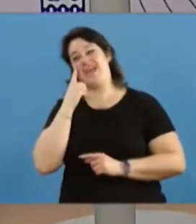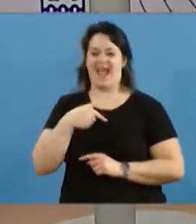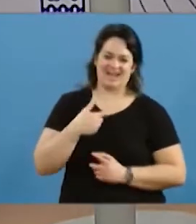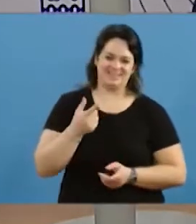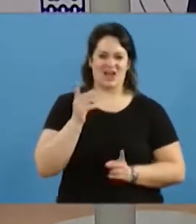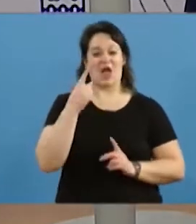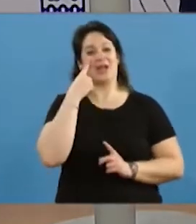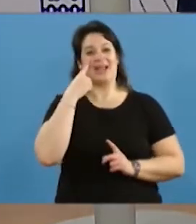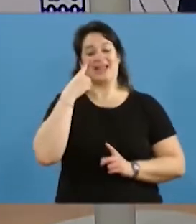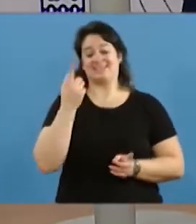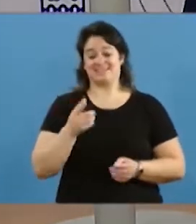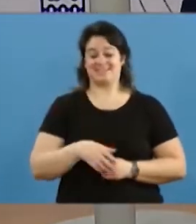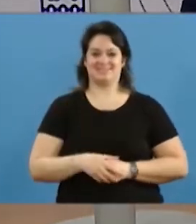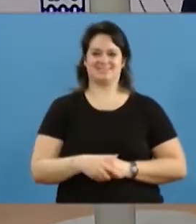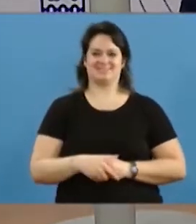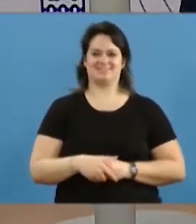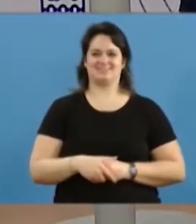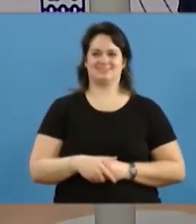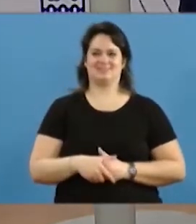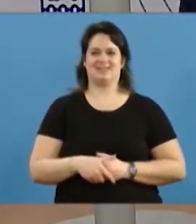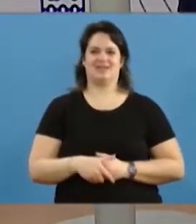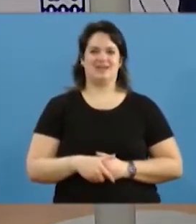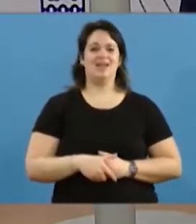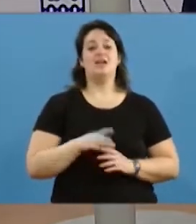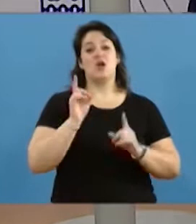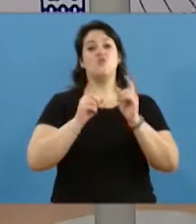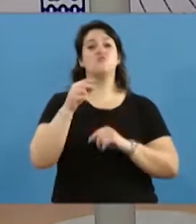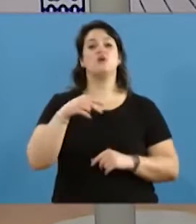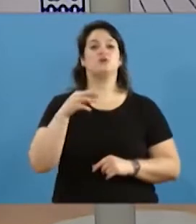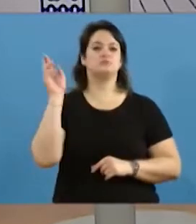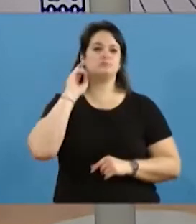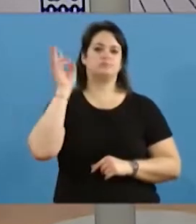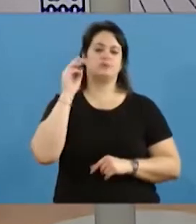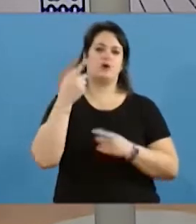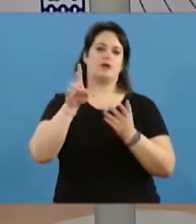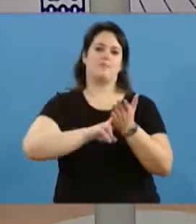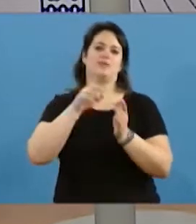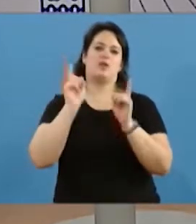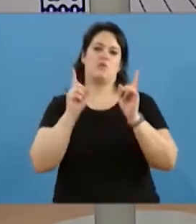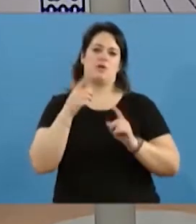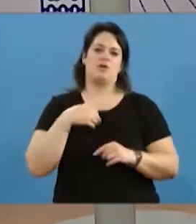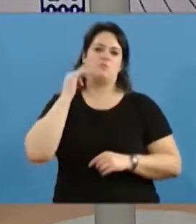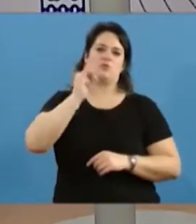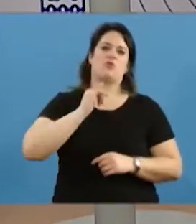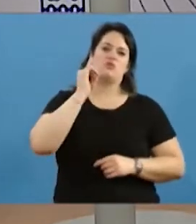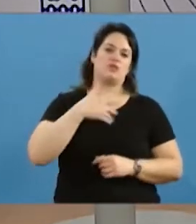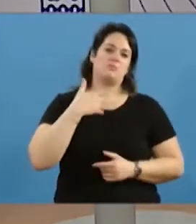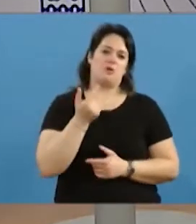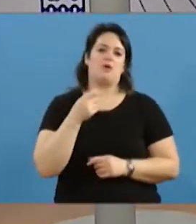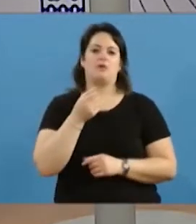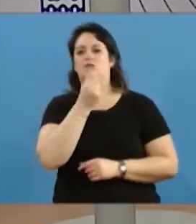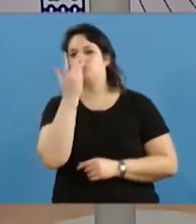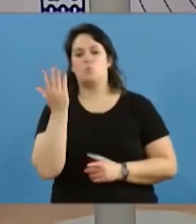cierto. Bueno, entonces nos puede pasar esto, de que por algunos sonidos pensemos cuál se repite más o no. Cuando lo contamos, vemos qué es lo que